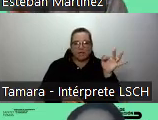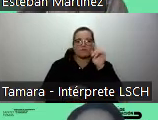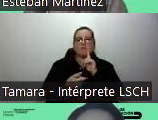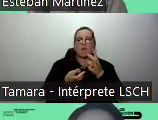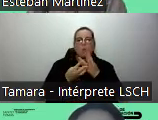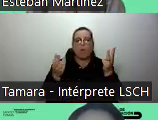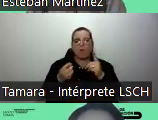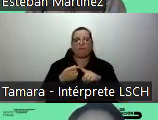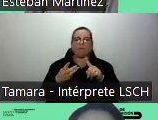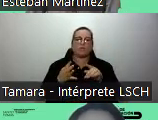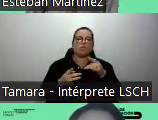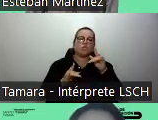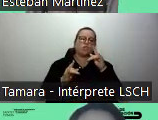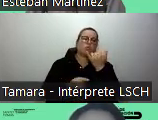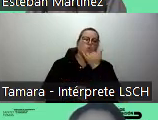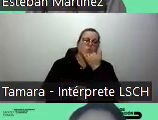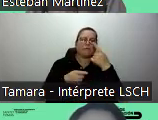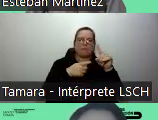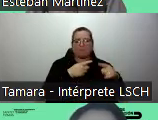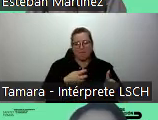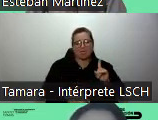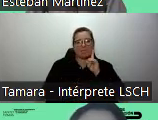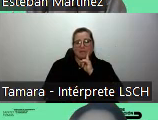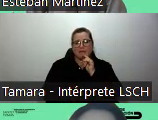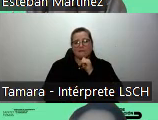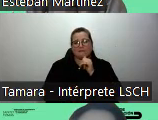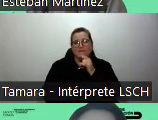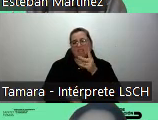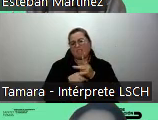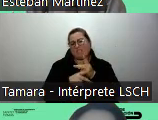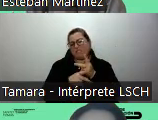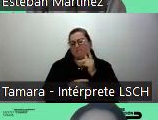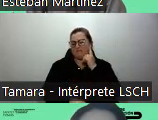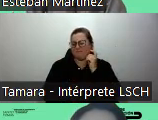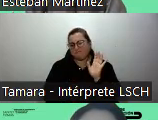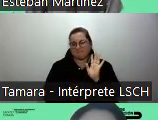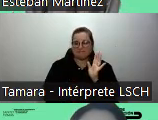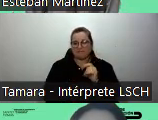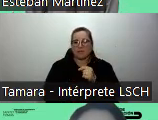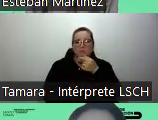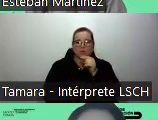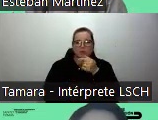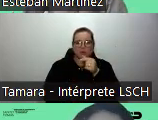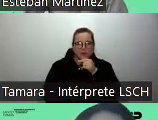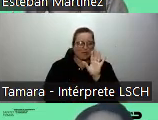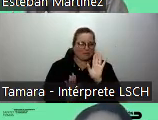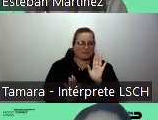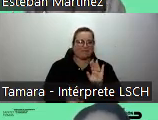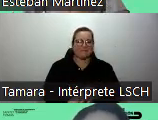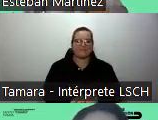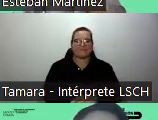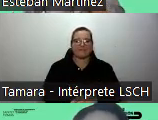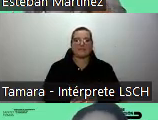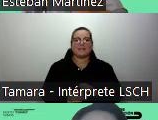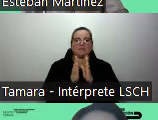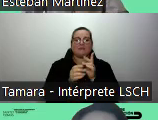web YouTube lo que se les ocurra creo que solamente falta tiktok así prontamente quizás prontamente síganos en